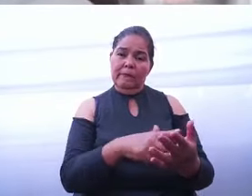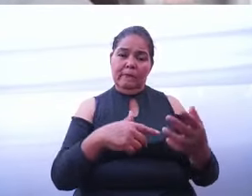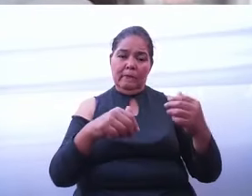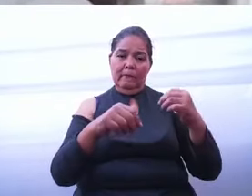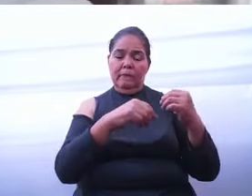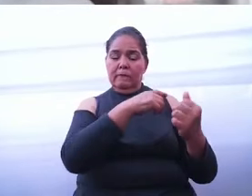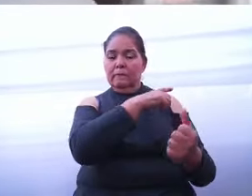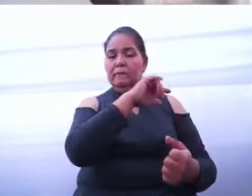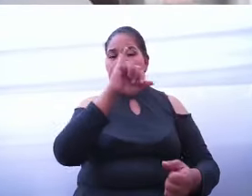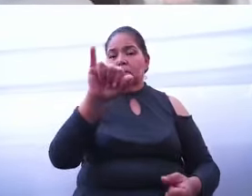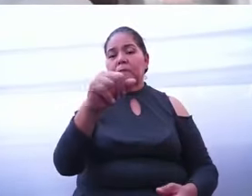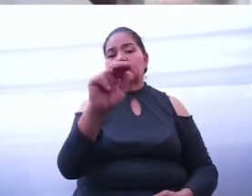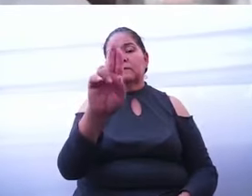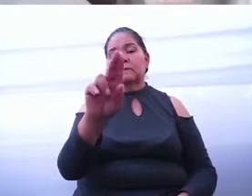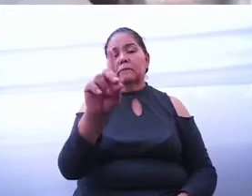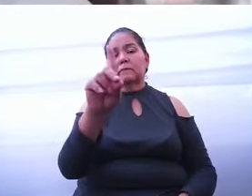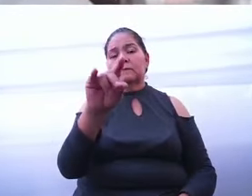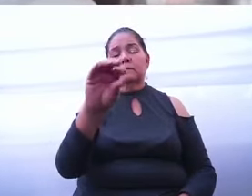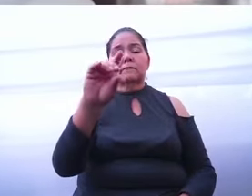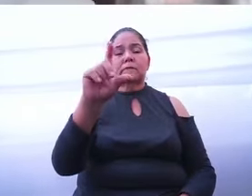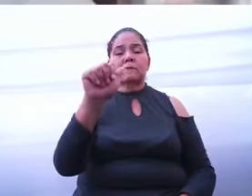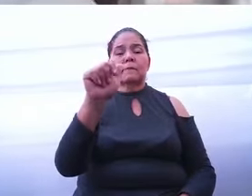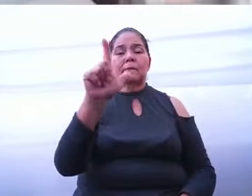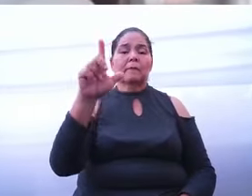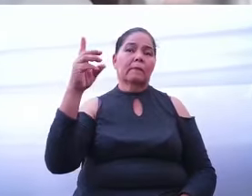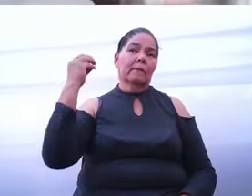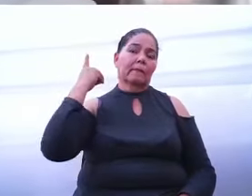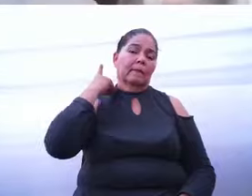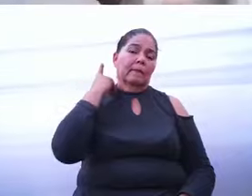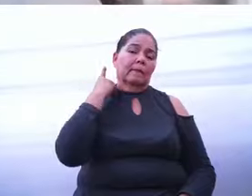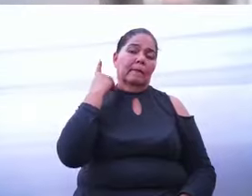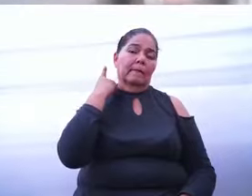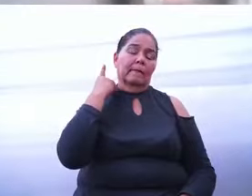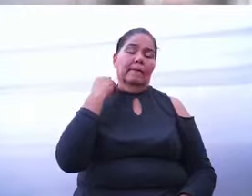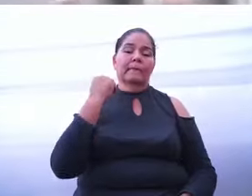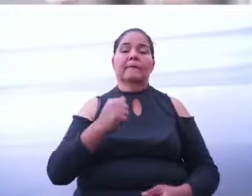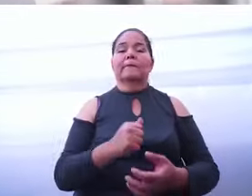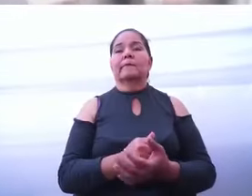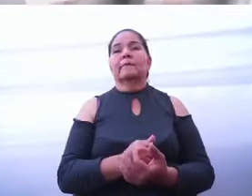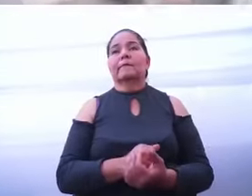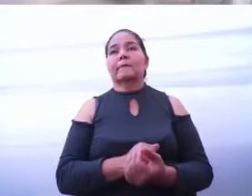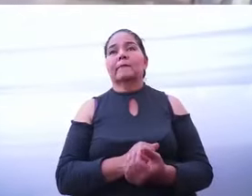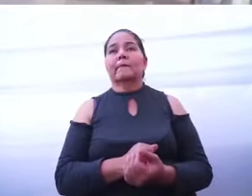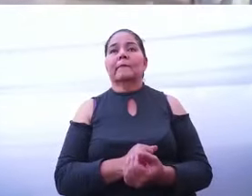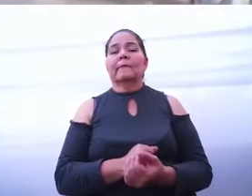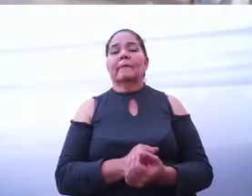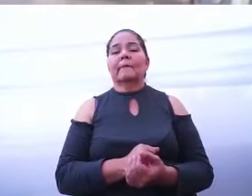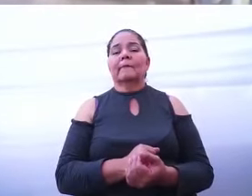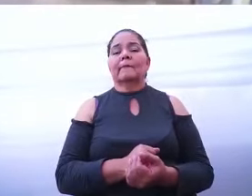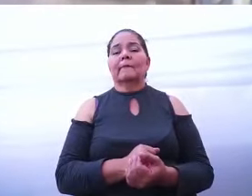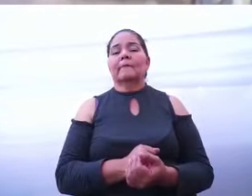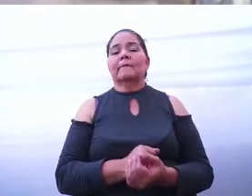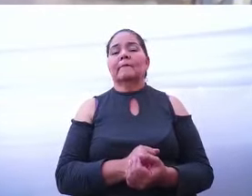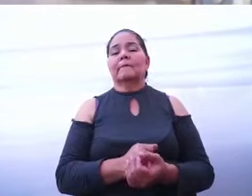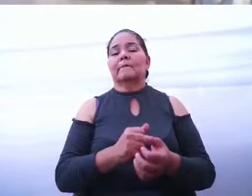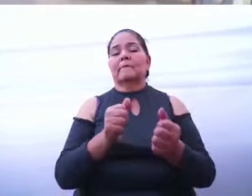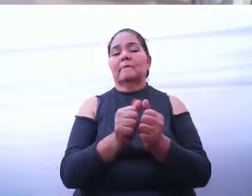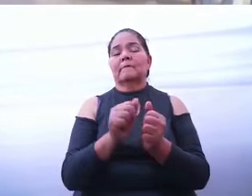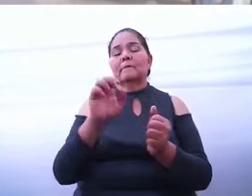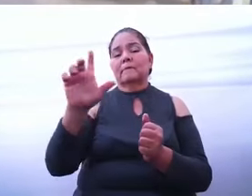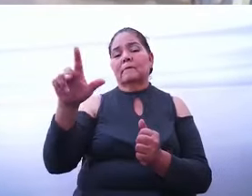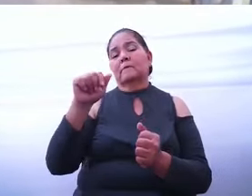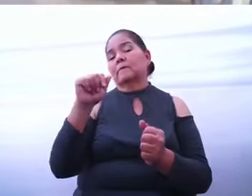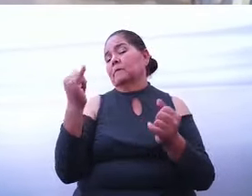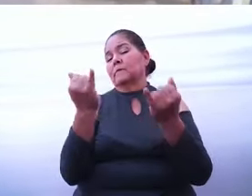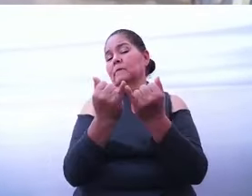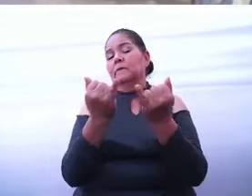por la compañía. A la diputada Edith Moreno, representante del Congreso del Estado. Y con ella